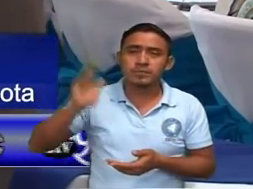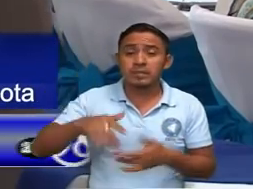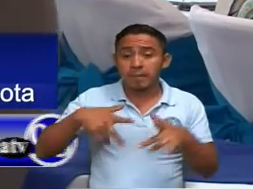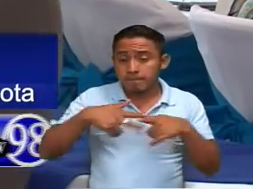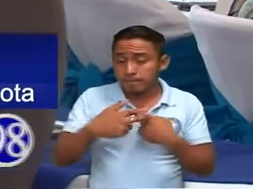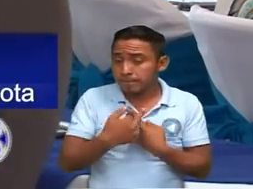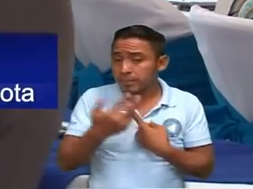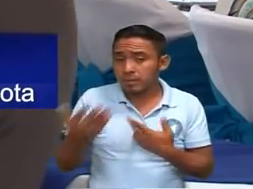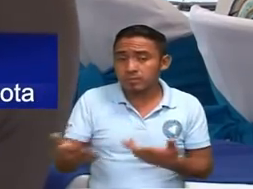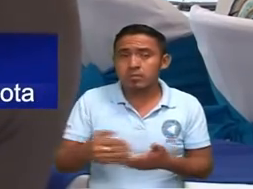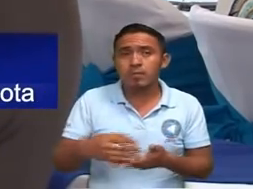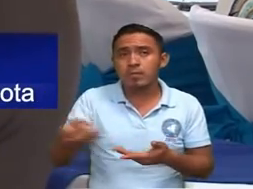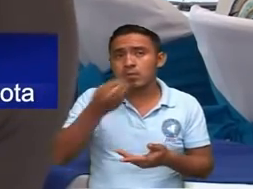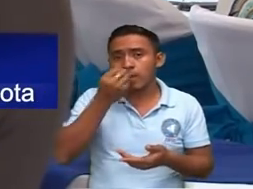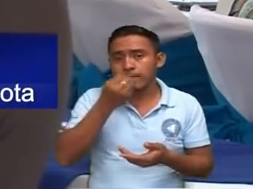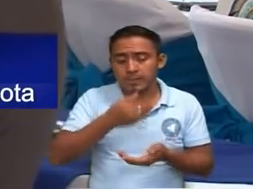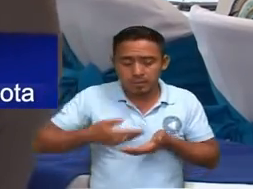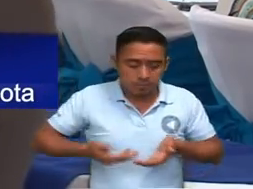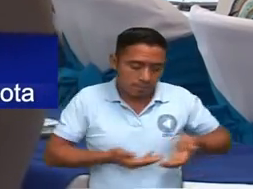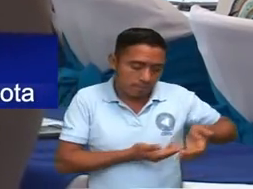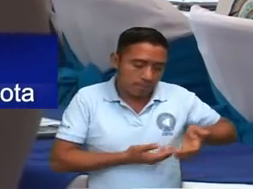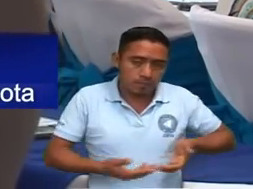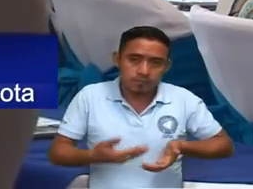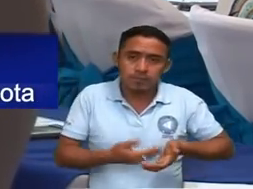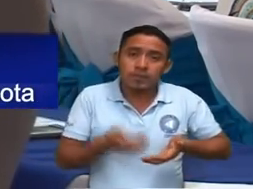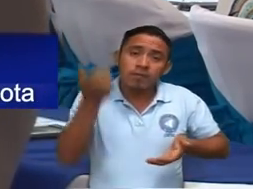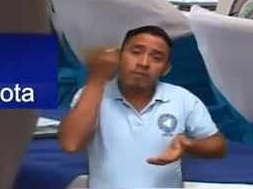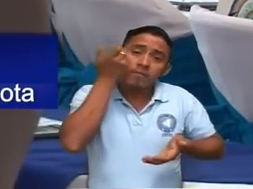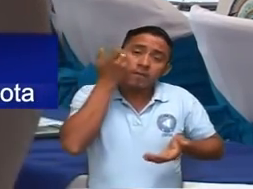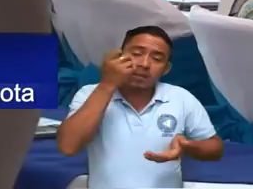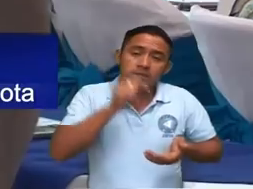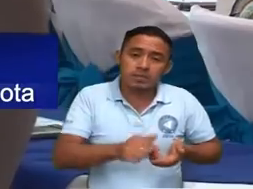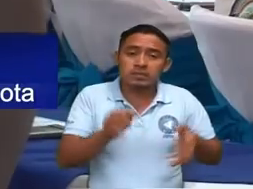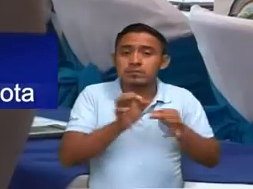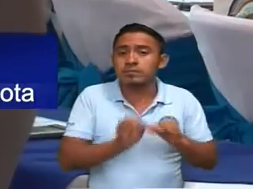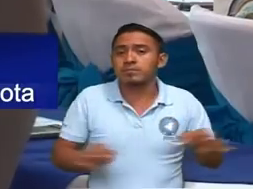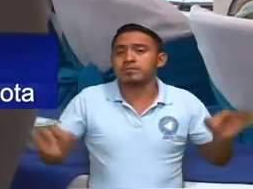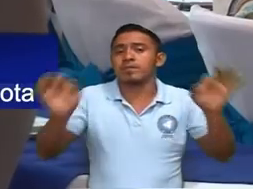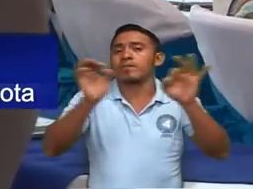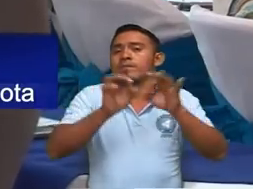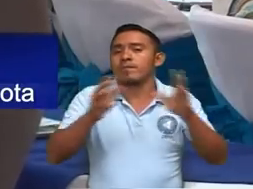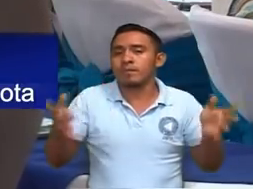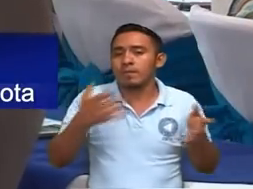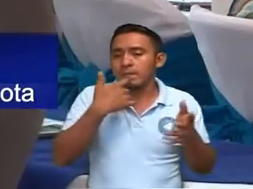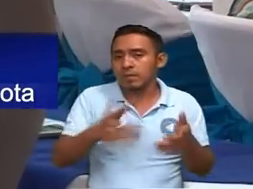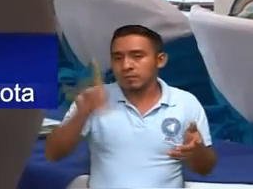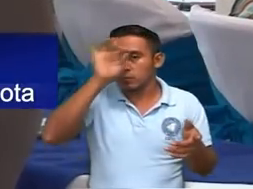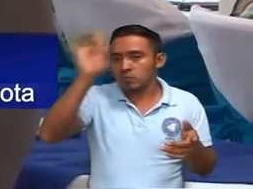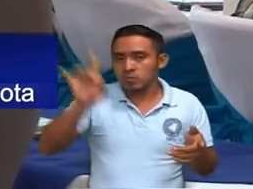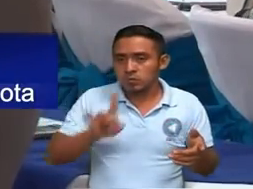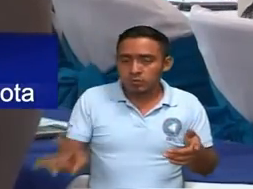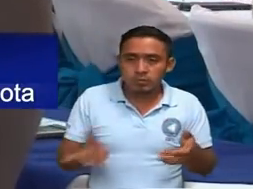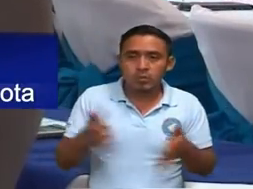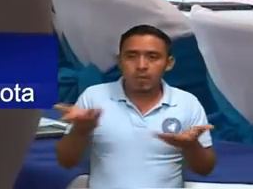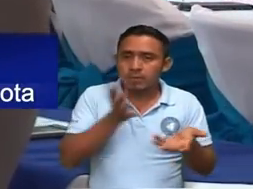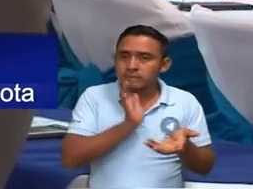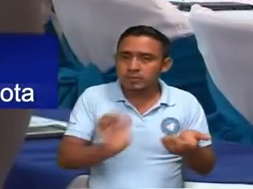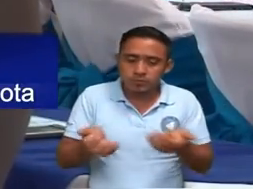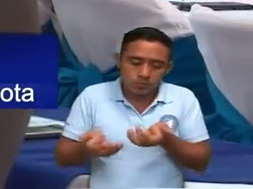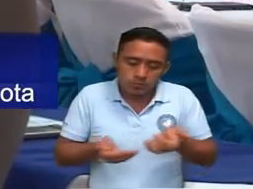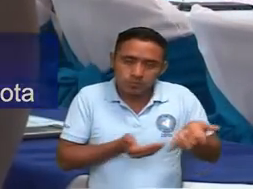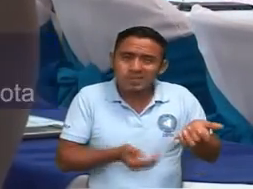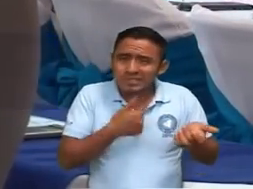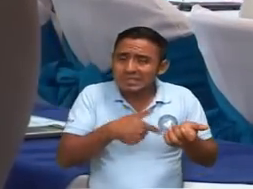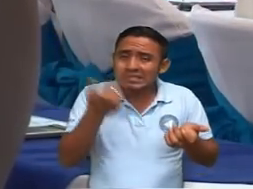iniciamos es la alimentación del recién nacido enfermo. Esto es de gran importancia porque si nosotros no sabemos manejar a un niño que está